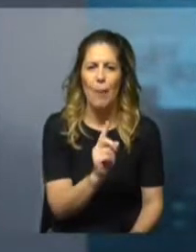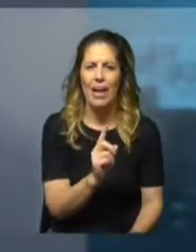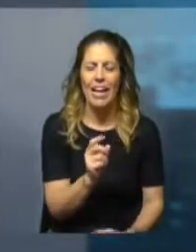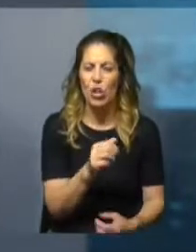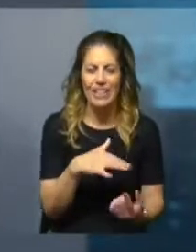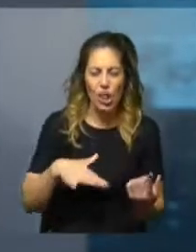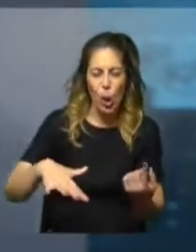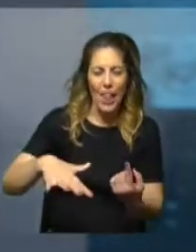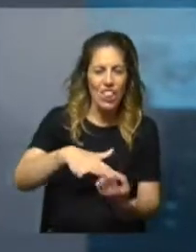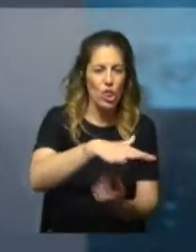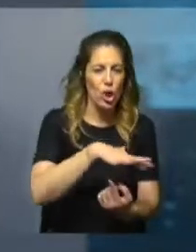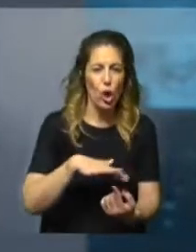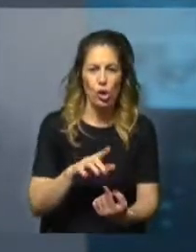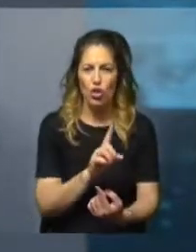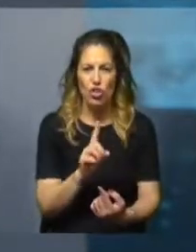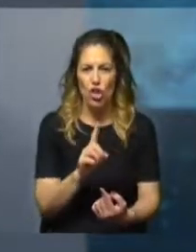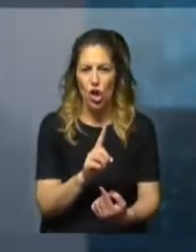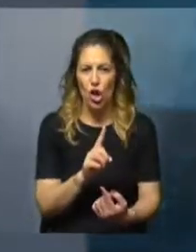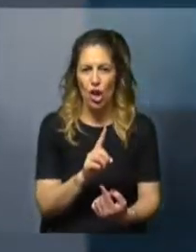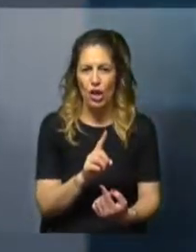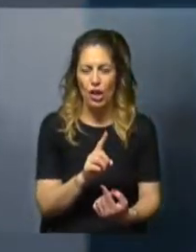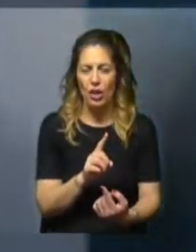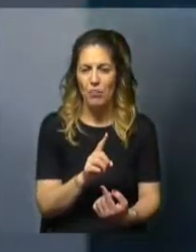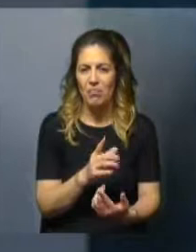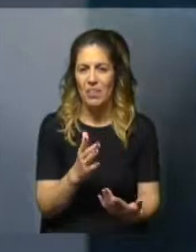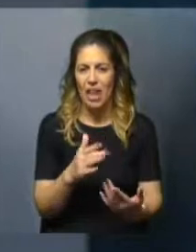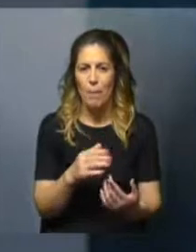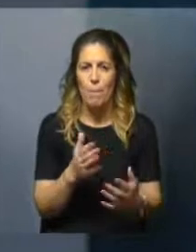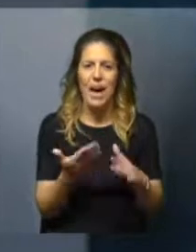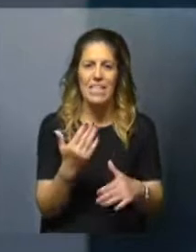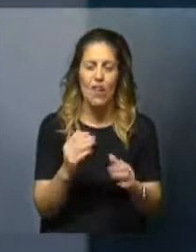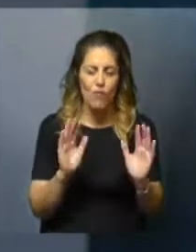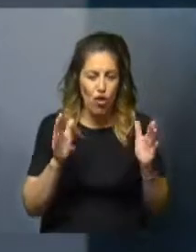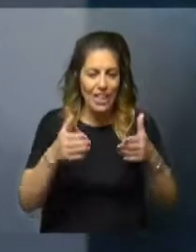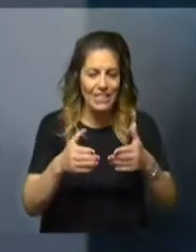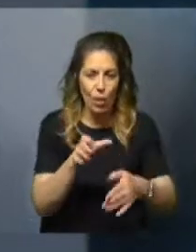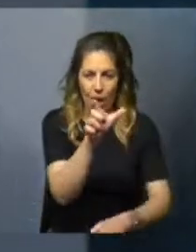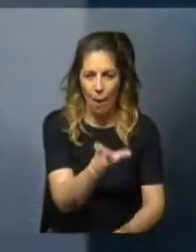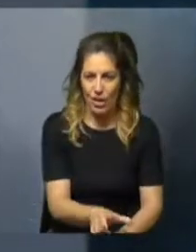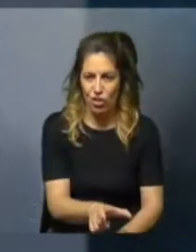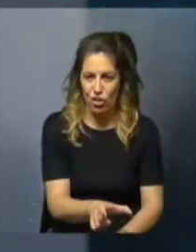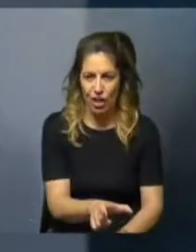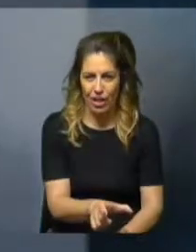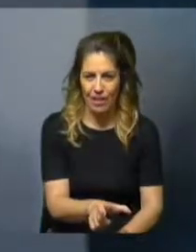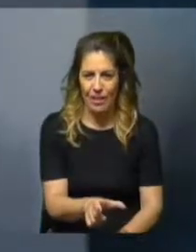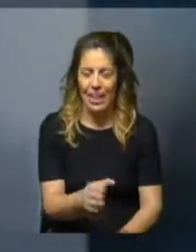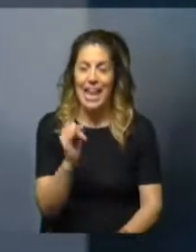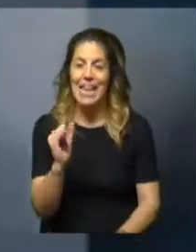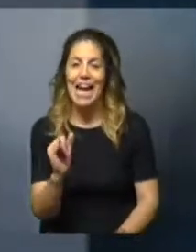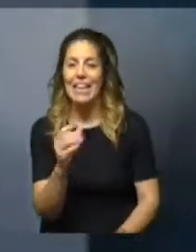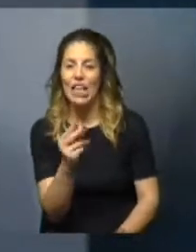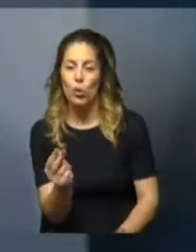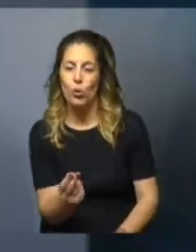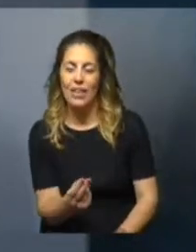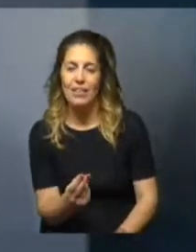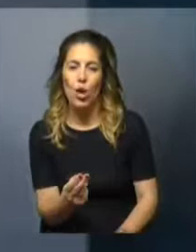entorno tanta escenografía o no capaz que es más está más focalizada la persona la caricatura y la Ilustración